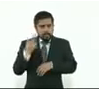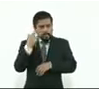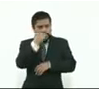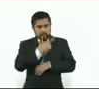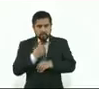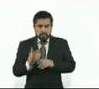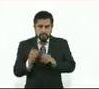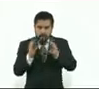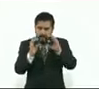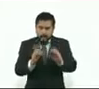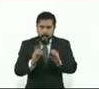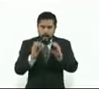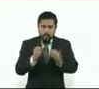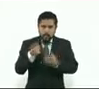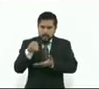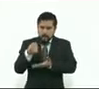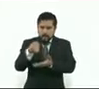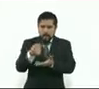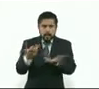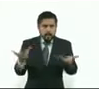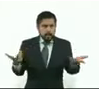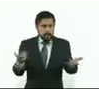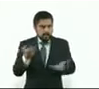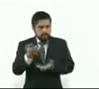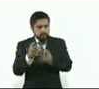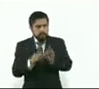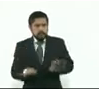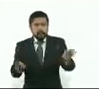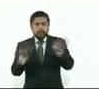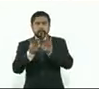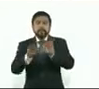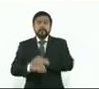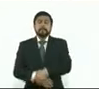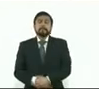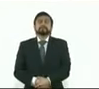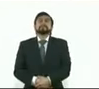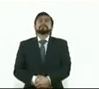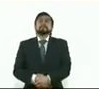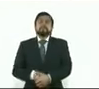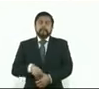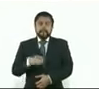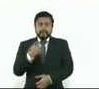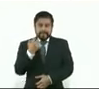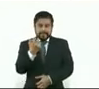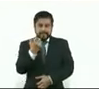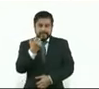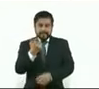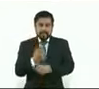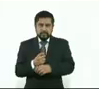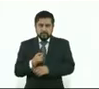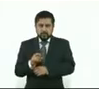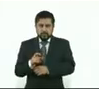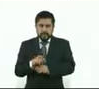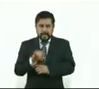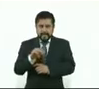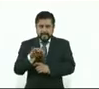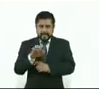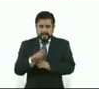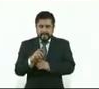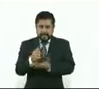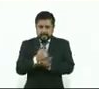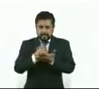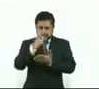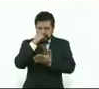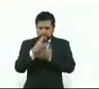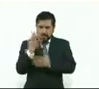acorde con la voluntad popular. Justo en ese sentido iba al Instituto Electoral de la Ciudad, lo tomaron el viernes pasado,